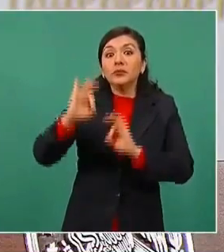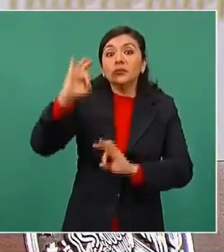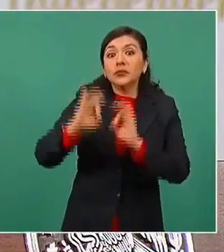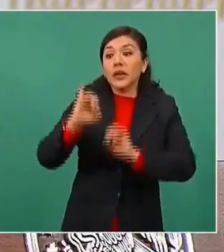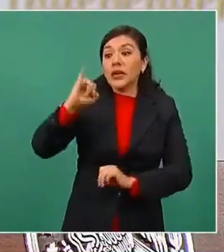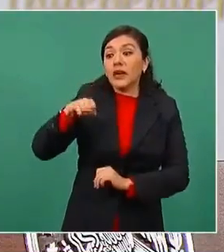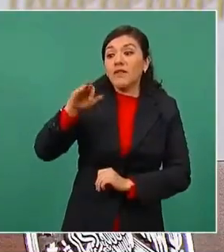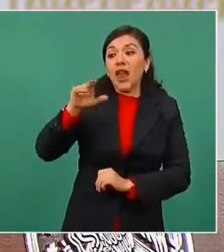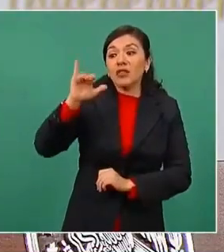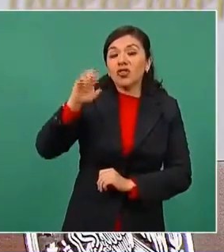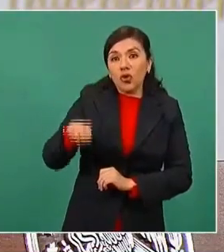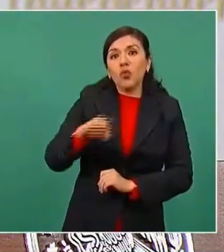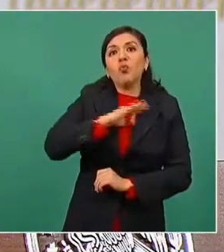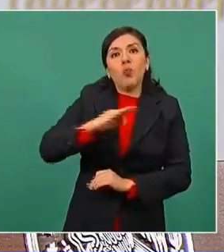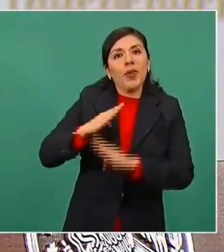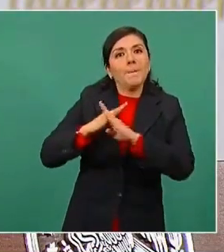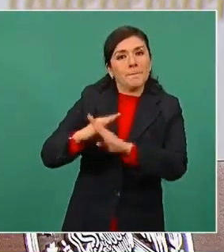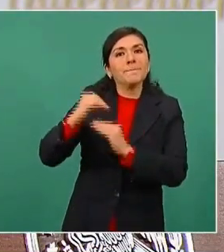más inflación.